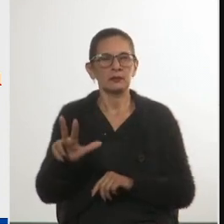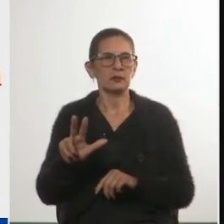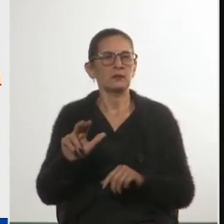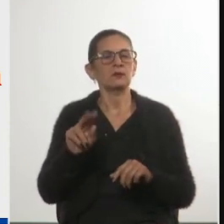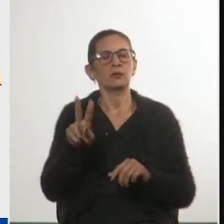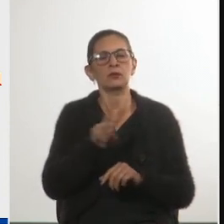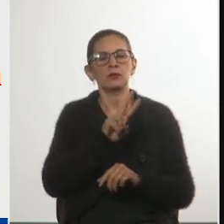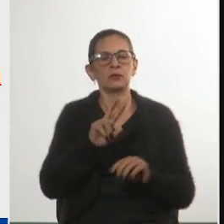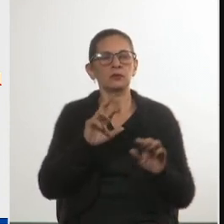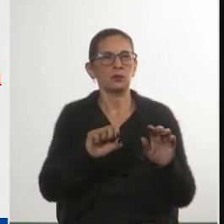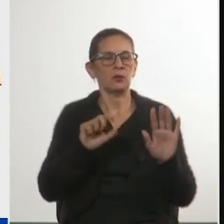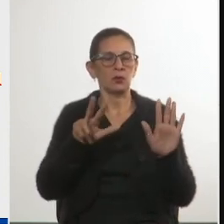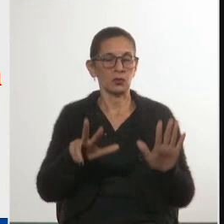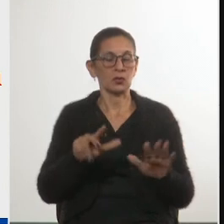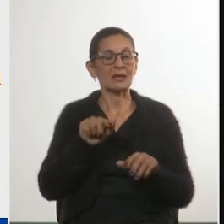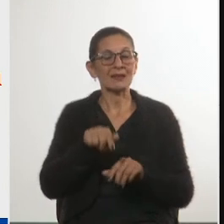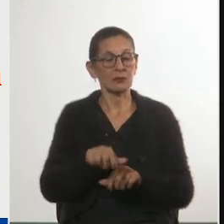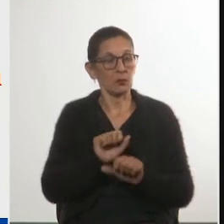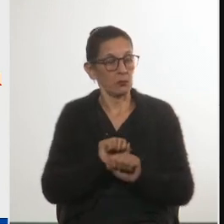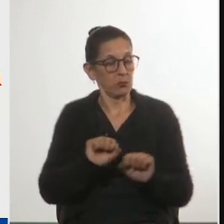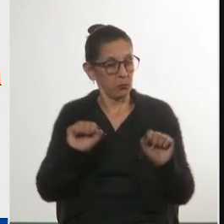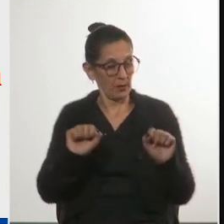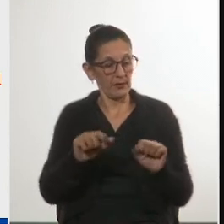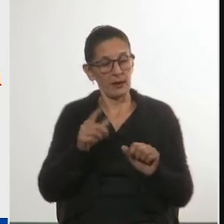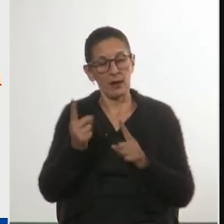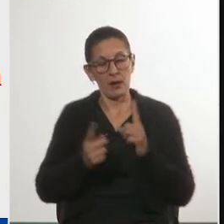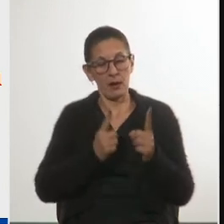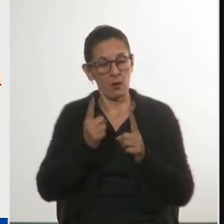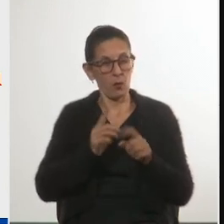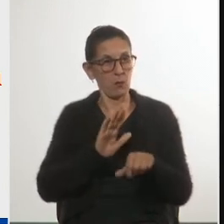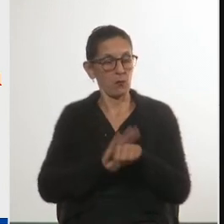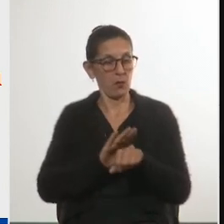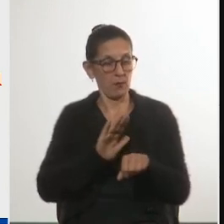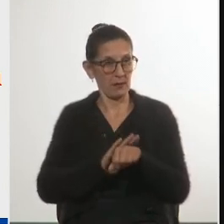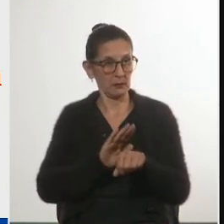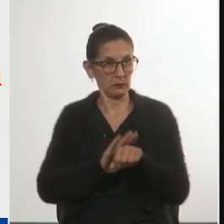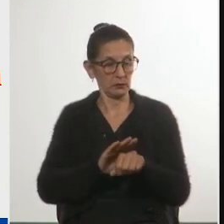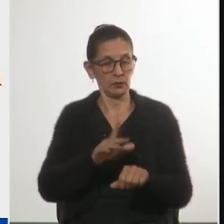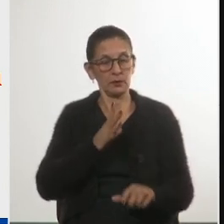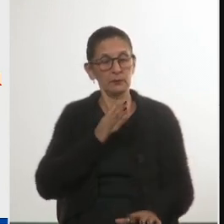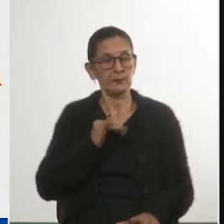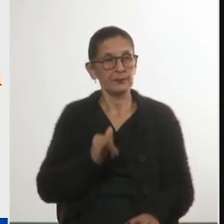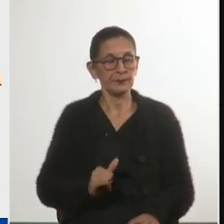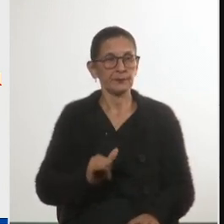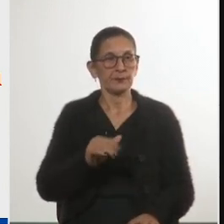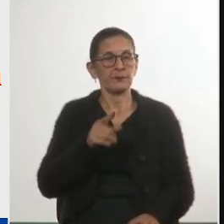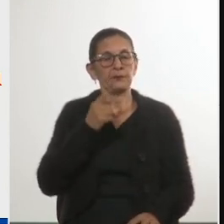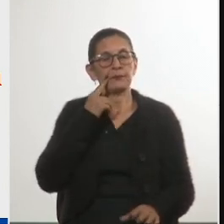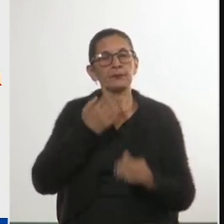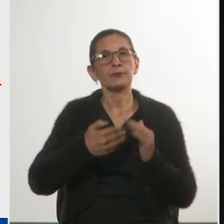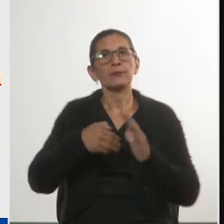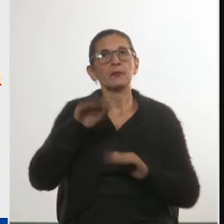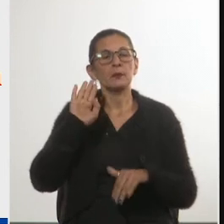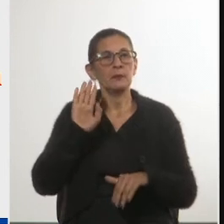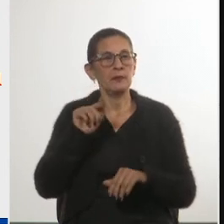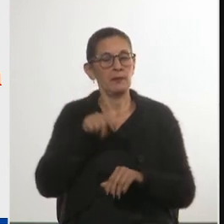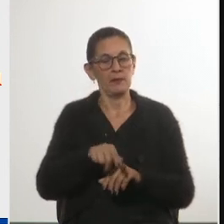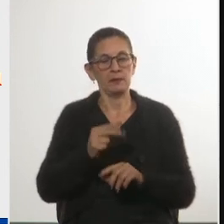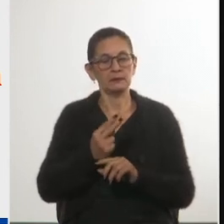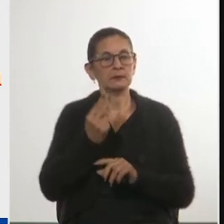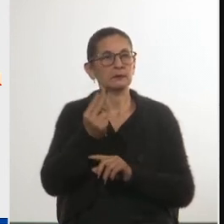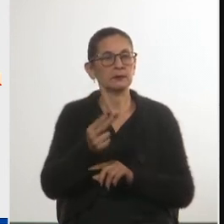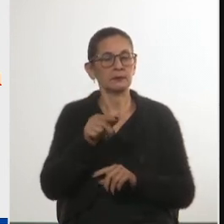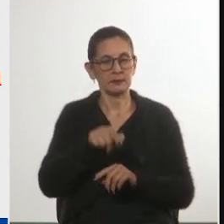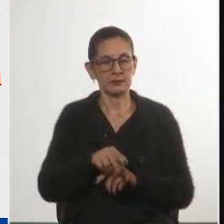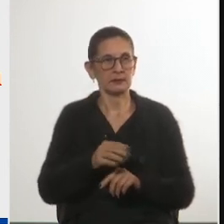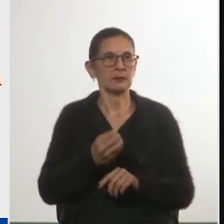833-208. Esto puede determinar que en algún momento se traspasen los umbrales máximos permitidos